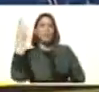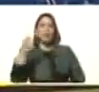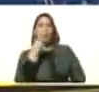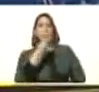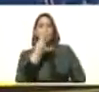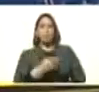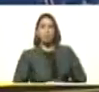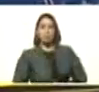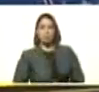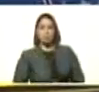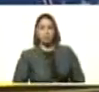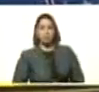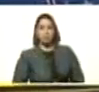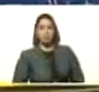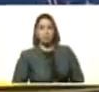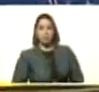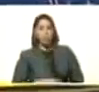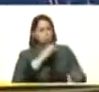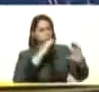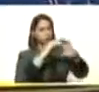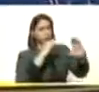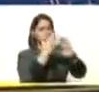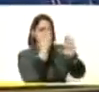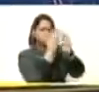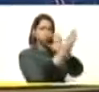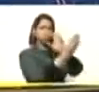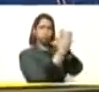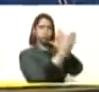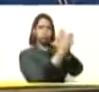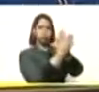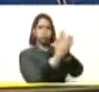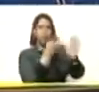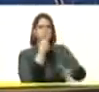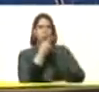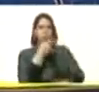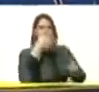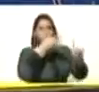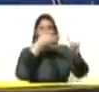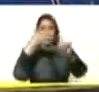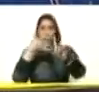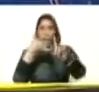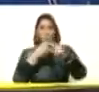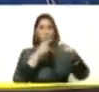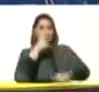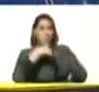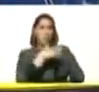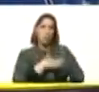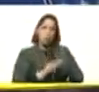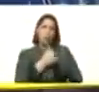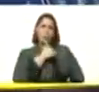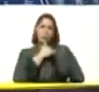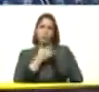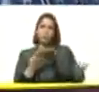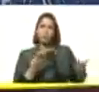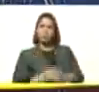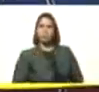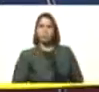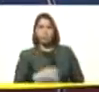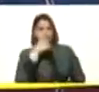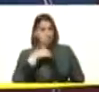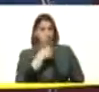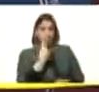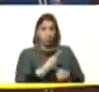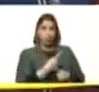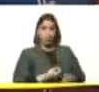política, la comunicación política, que es la formación. Para que el pueblo pueda resistir, el pueblo